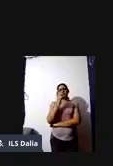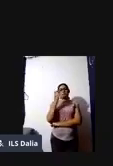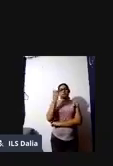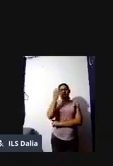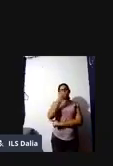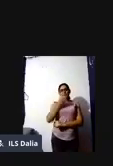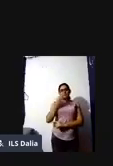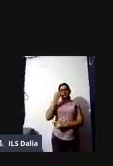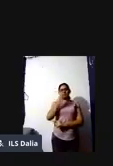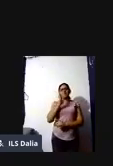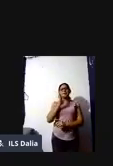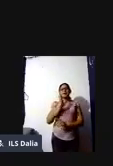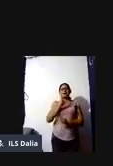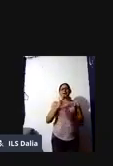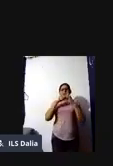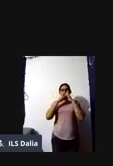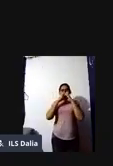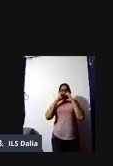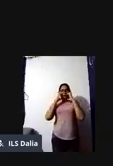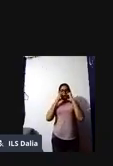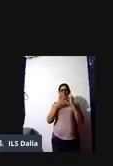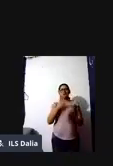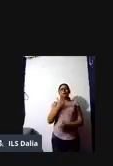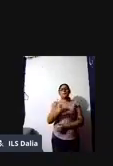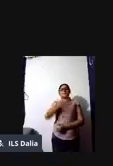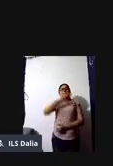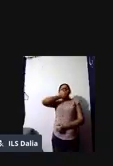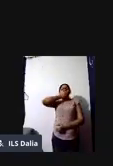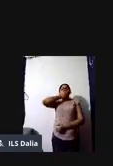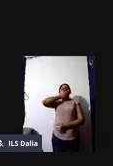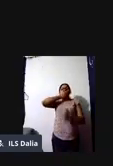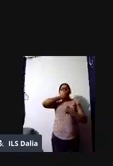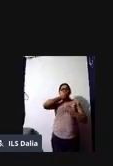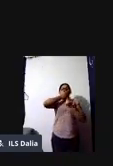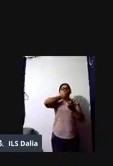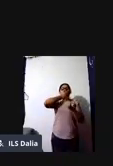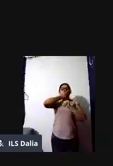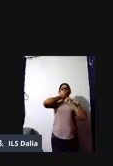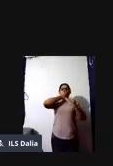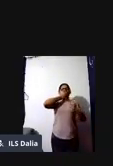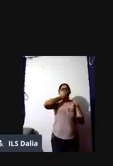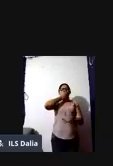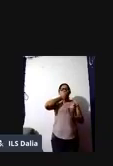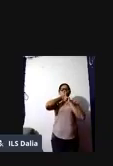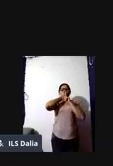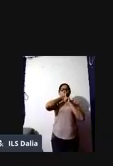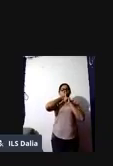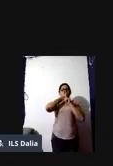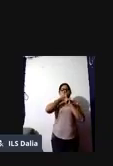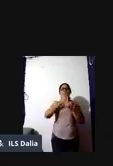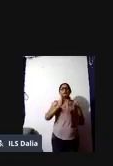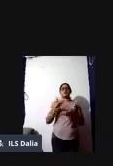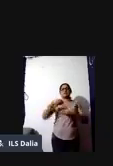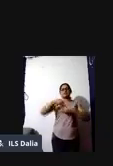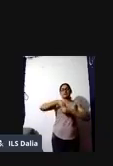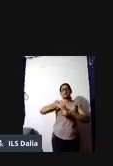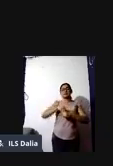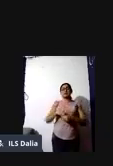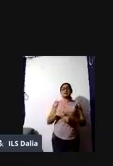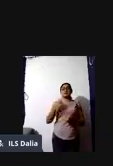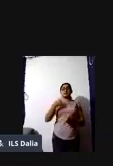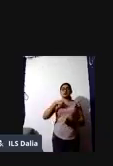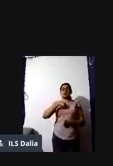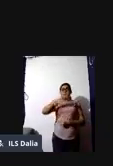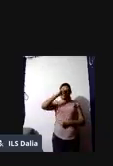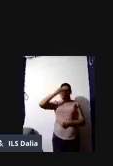Decíamos, amordazarnos es la peor de las formas. Y a veces lo hacemos, insisto, por miedo y por culpa. Pero ¿por qué nos